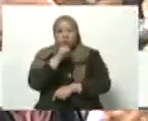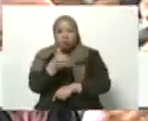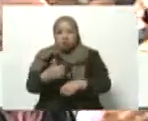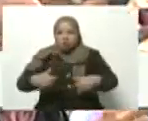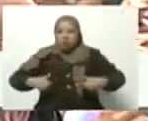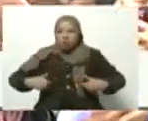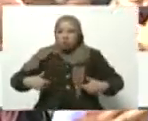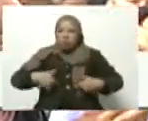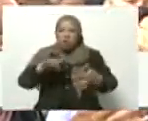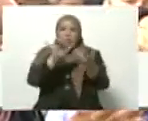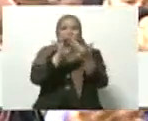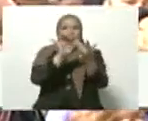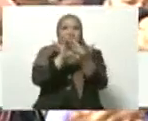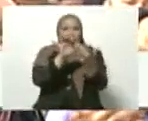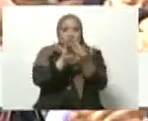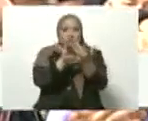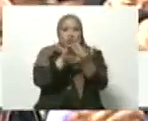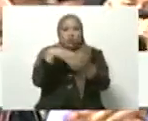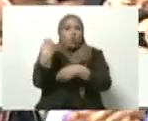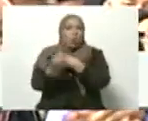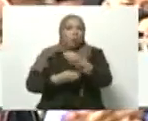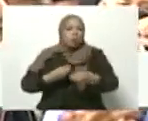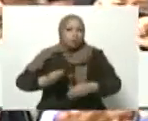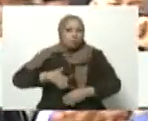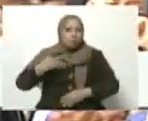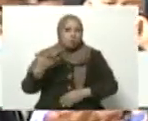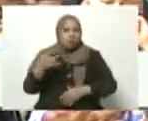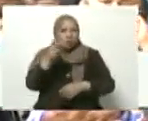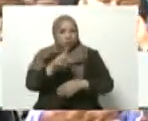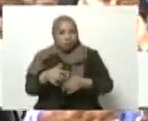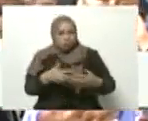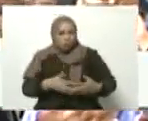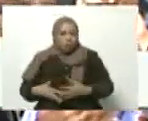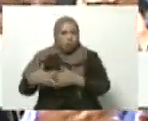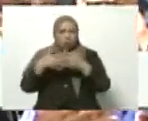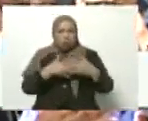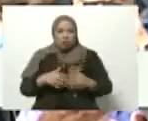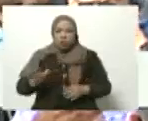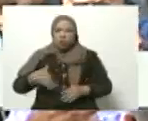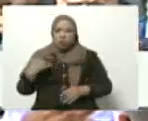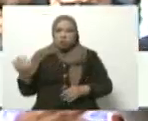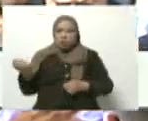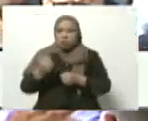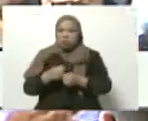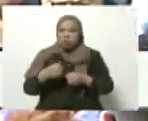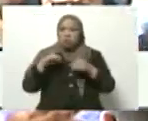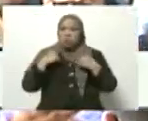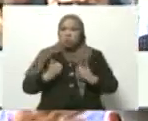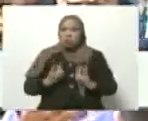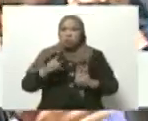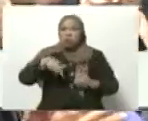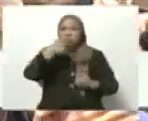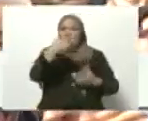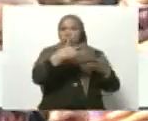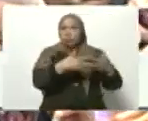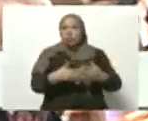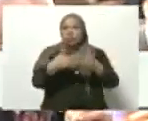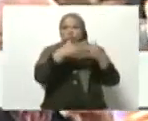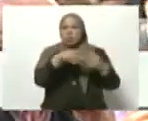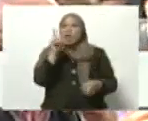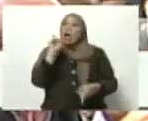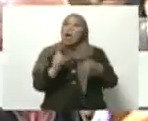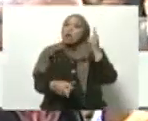más directa, ve en torno a la posibilidad de que Estados Unidos pueda entrar en recesión el próximo año, como señalan